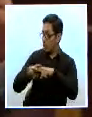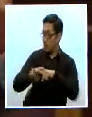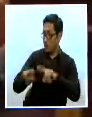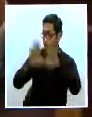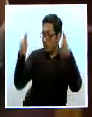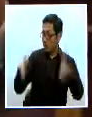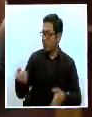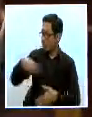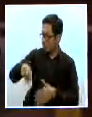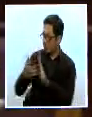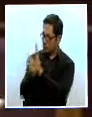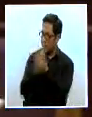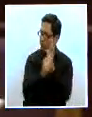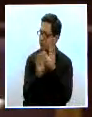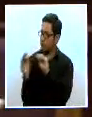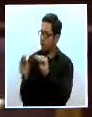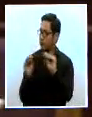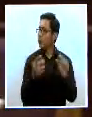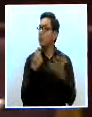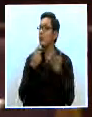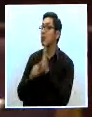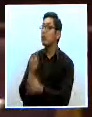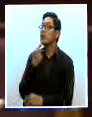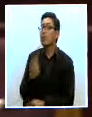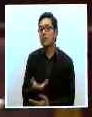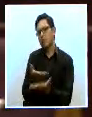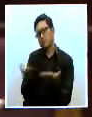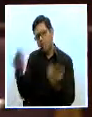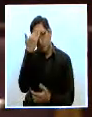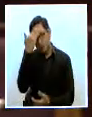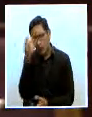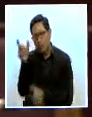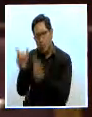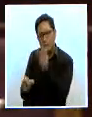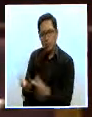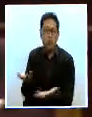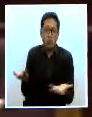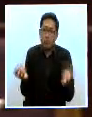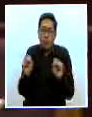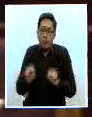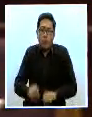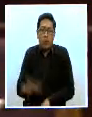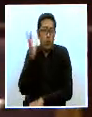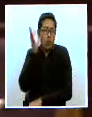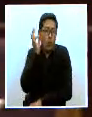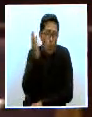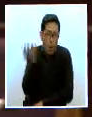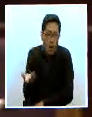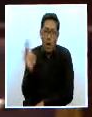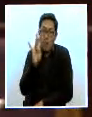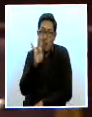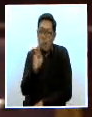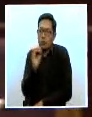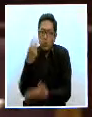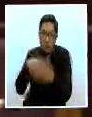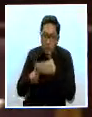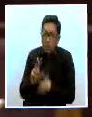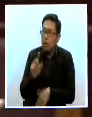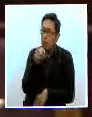hacen utilizan este servicio en este sentido nosotros estamos pidiendo de que las capacitaciones sean permanentes Cómo mejorar